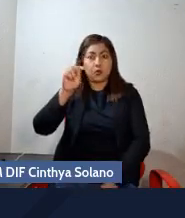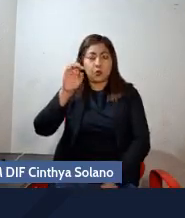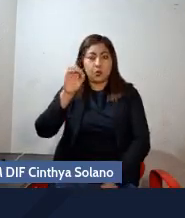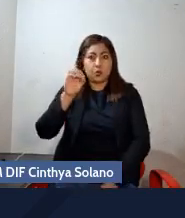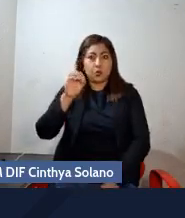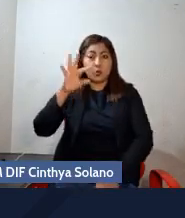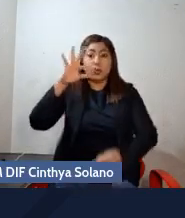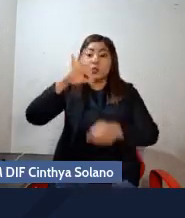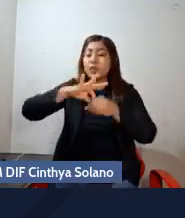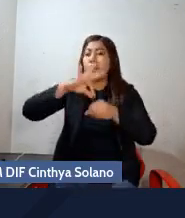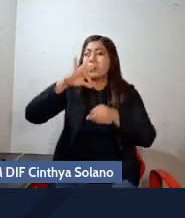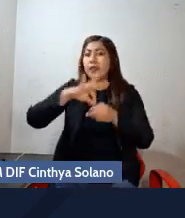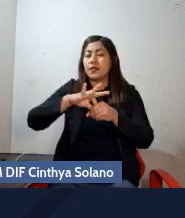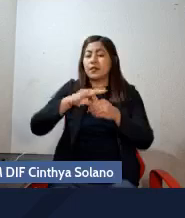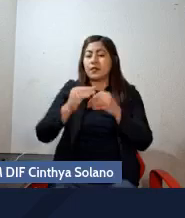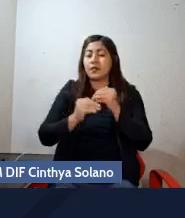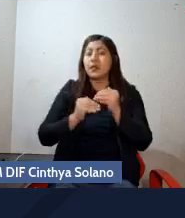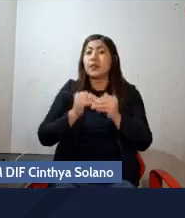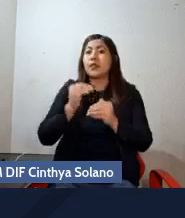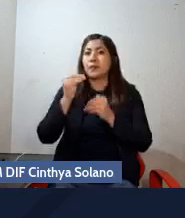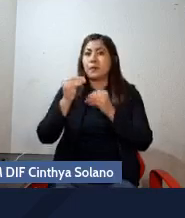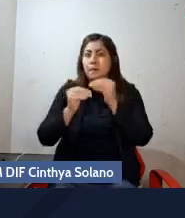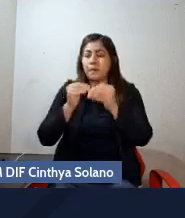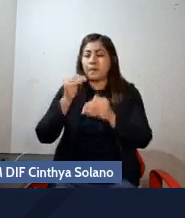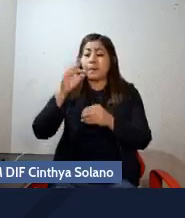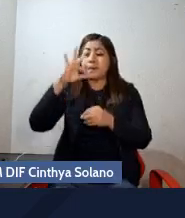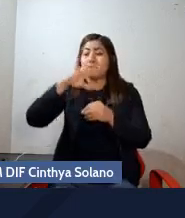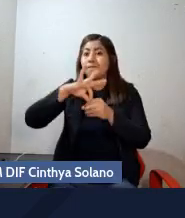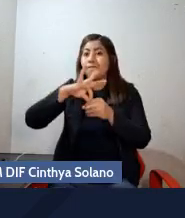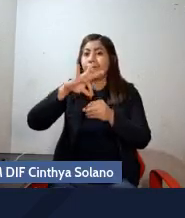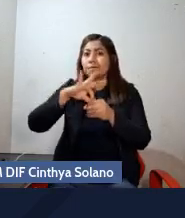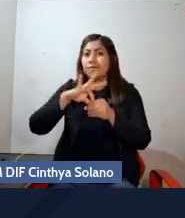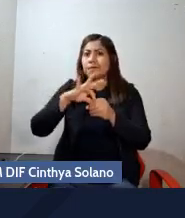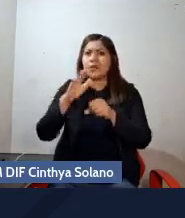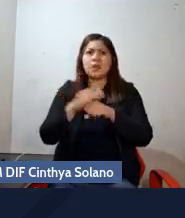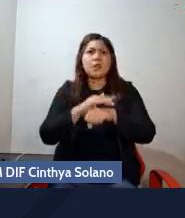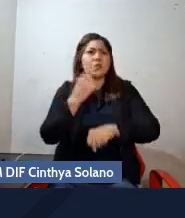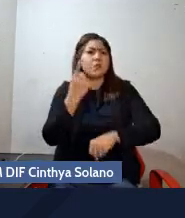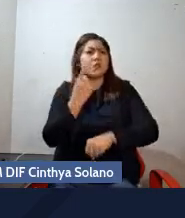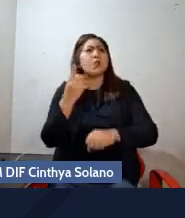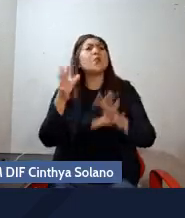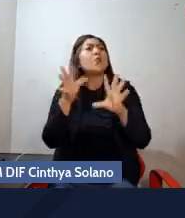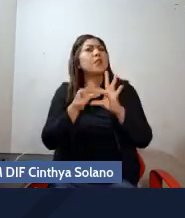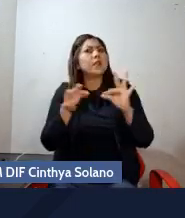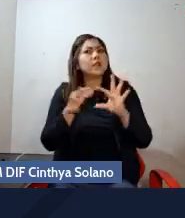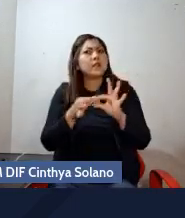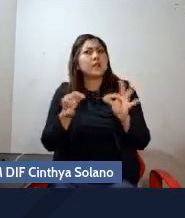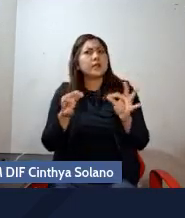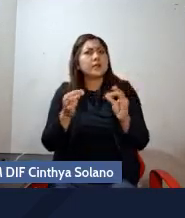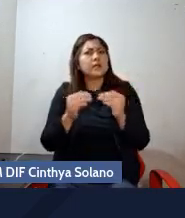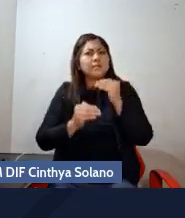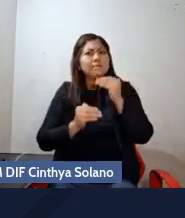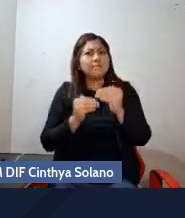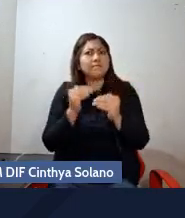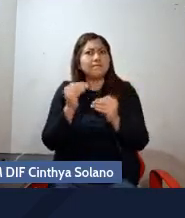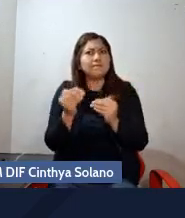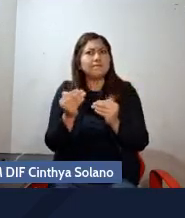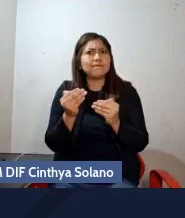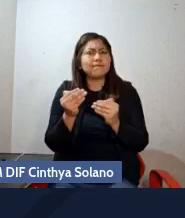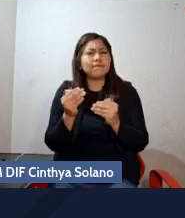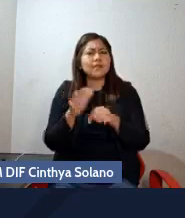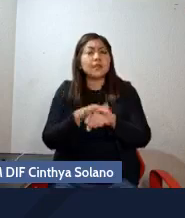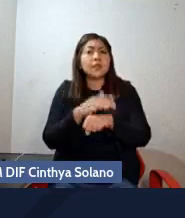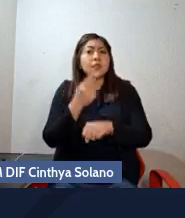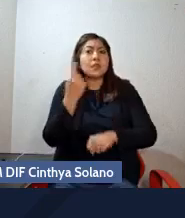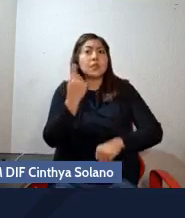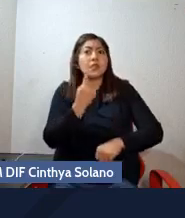del proceso electoral. ¿Por qué hago tanto énfasis en esto? Porque si esas acciones se llevaran a cabo